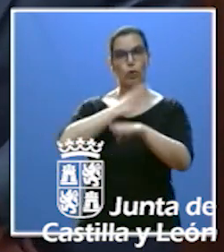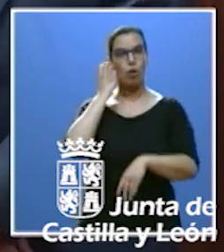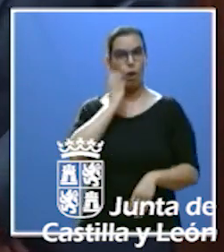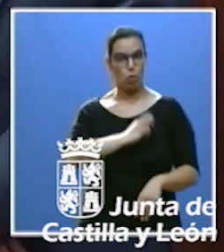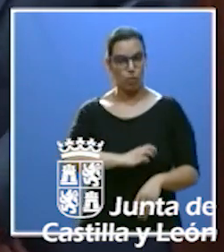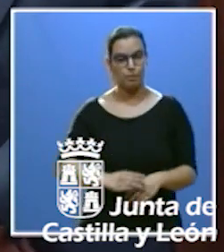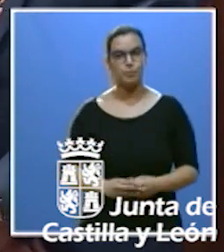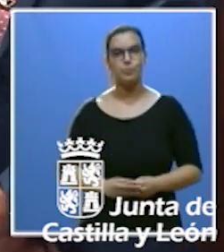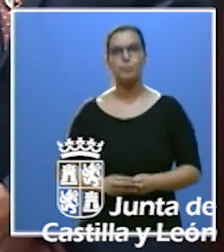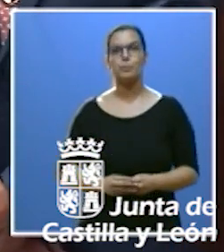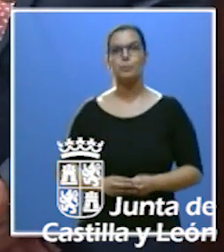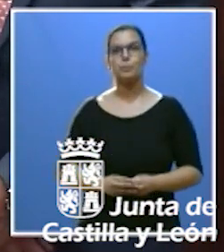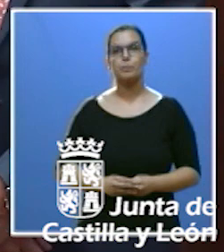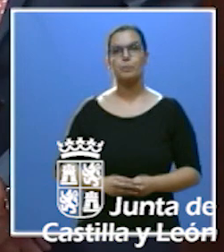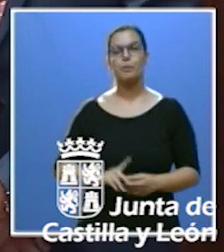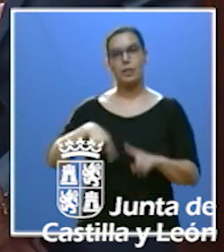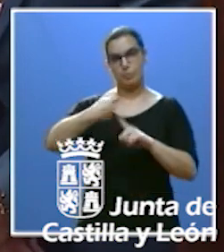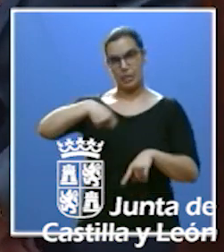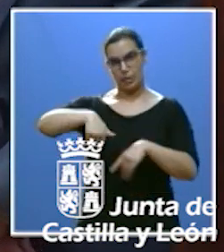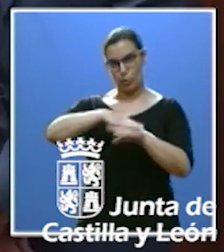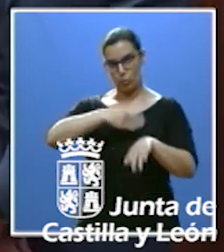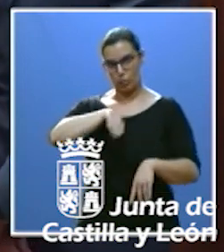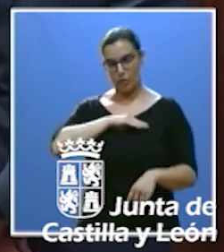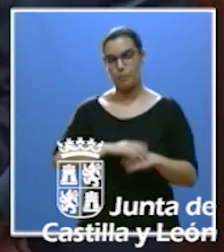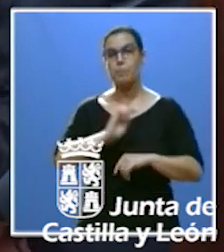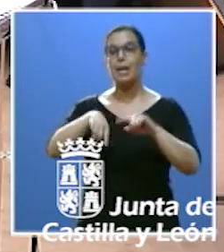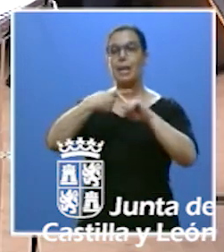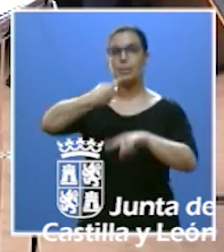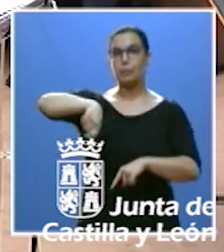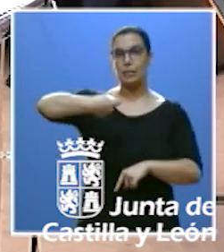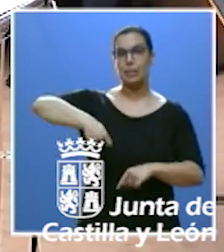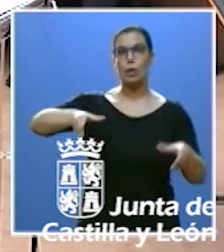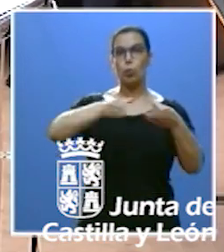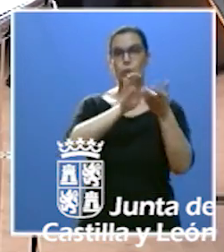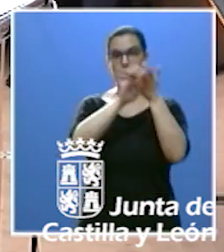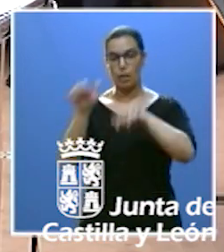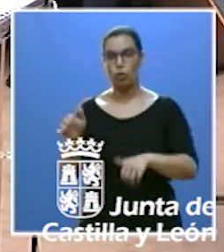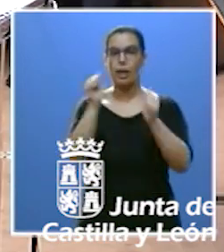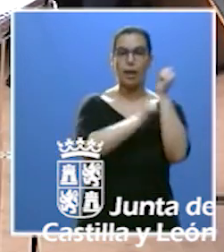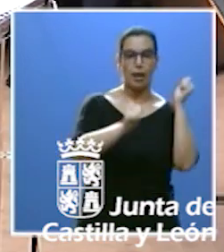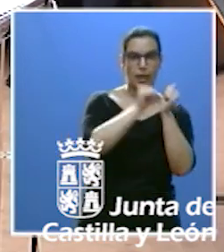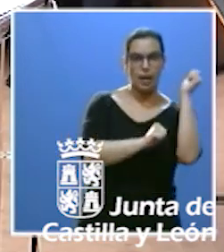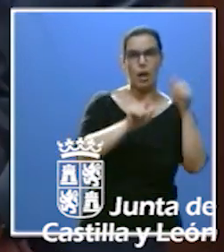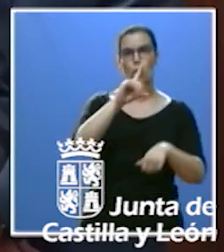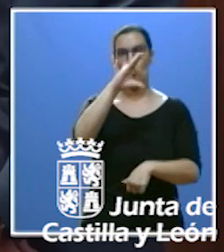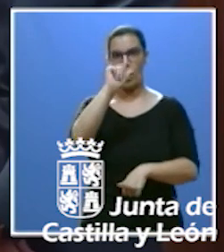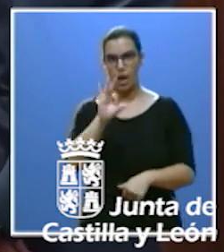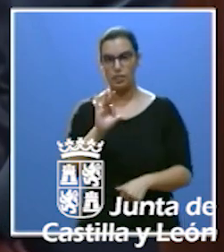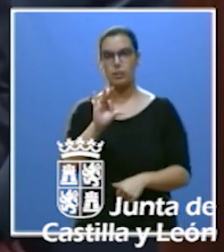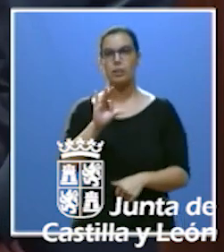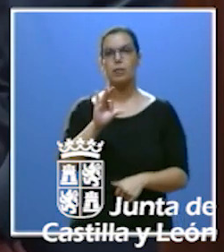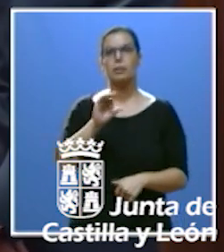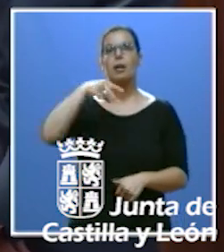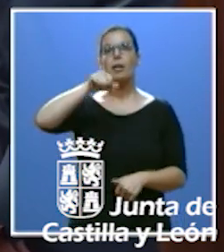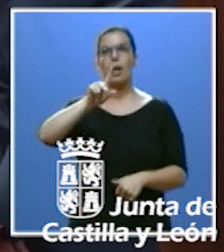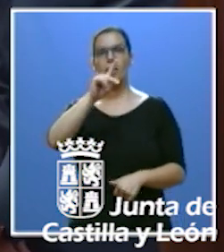Rajoy, presidente del Gobierno de España, expresidentes de la Junta Juan Vicente Herrera, Juanjo Lucas, Constantino